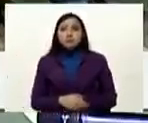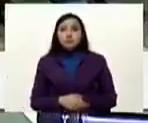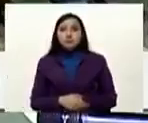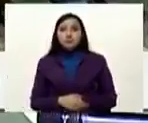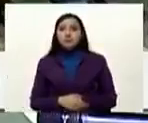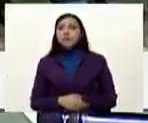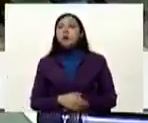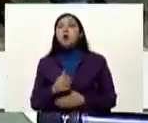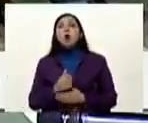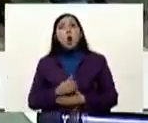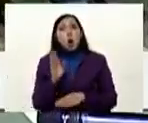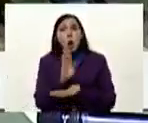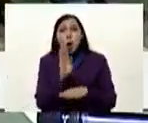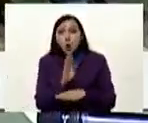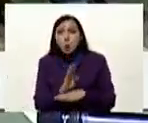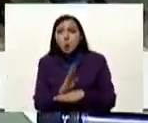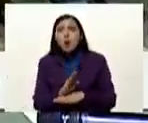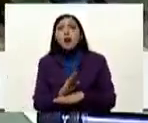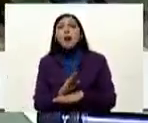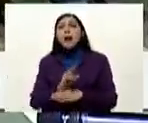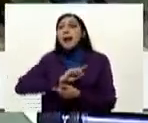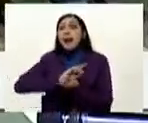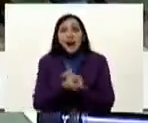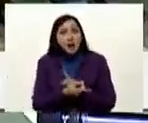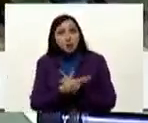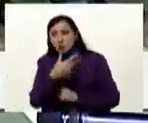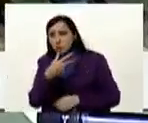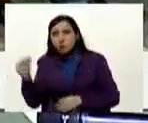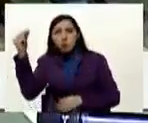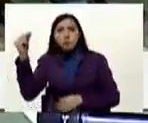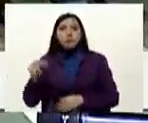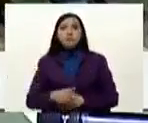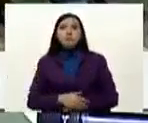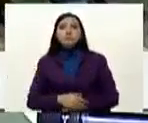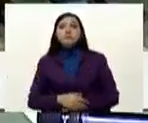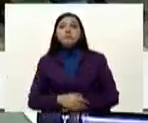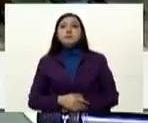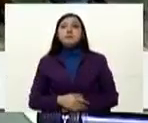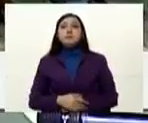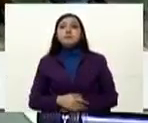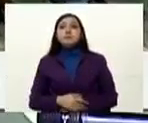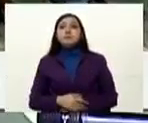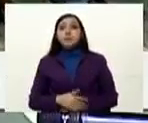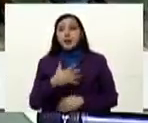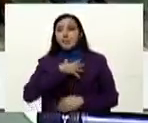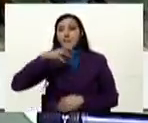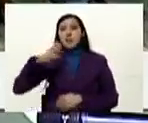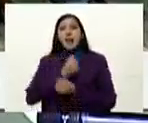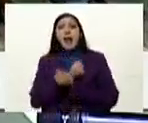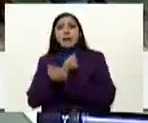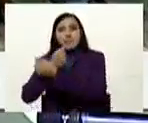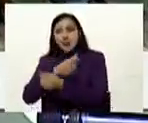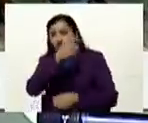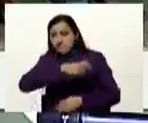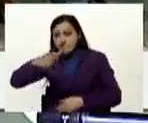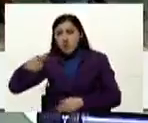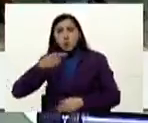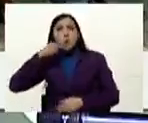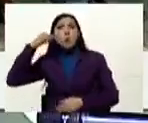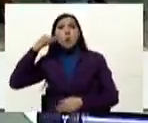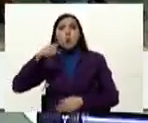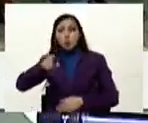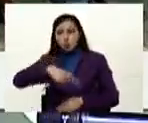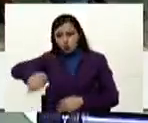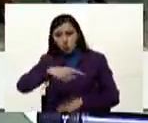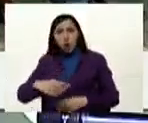Los cuidados son insustituibles, patria amada. Hombres y mujeres que me